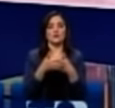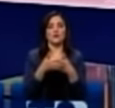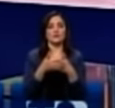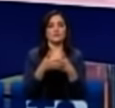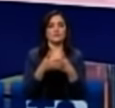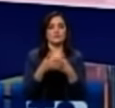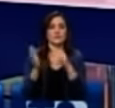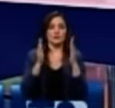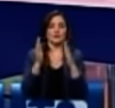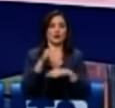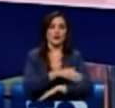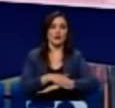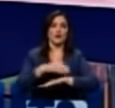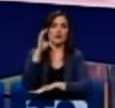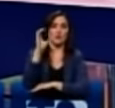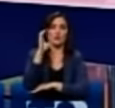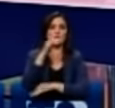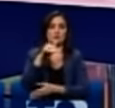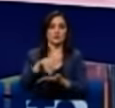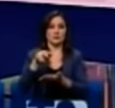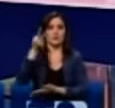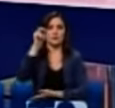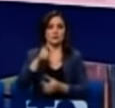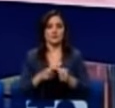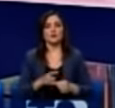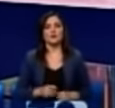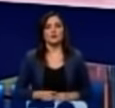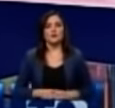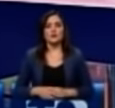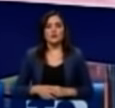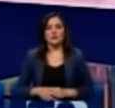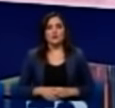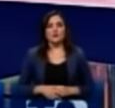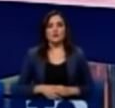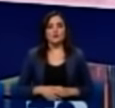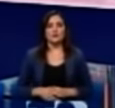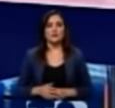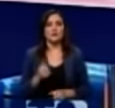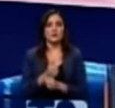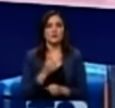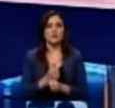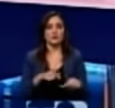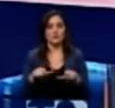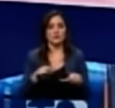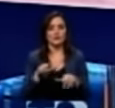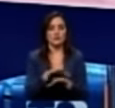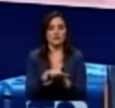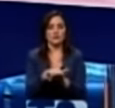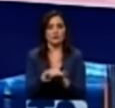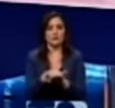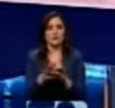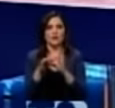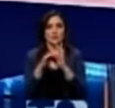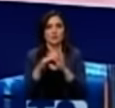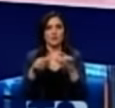forma parcial Avenida Gran Colombia en el centro norte de Quito. Trabajos del metro de Quito se llevan a cabo en el sector de la Alameda. Joana Cañizares se